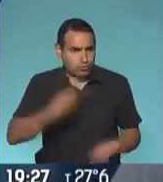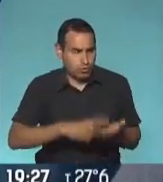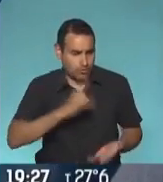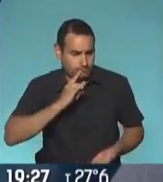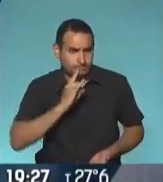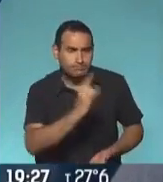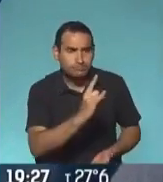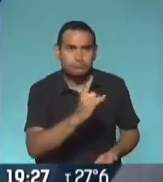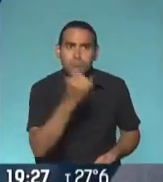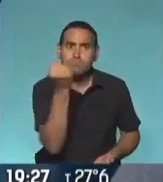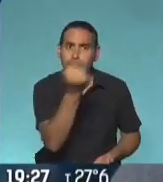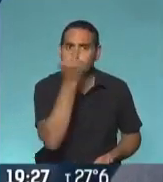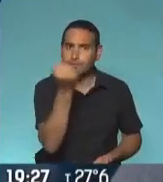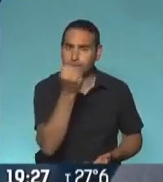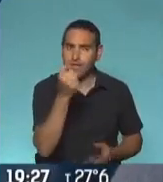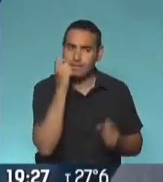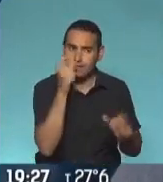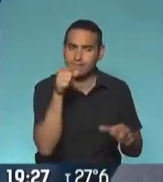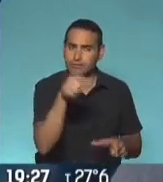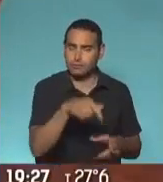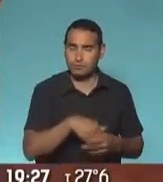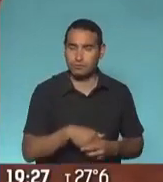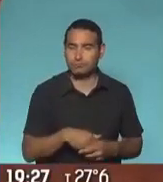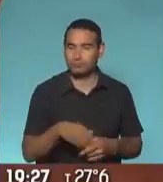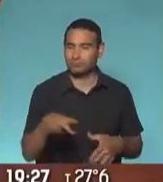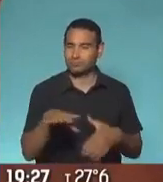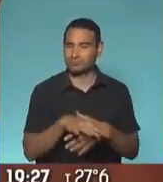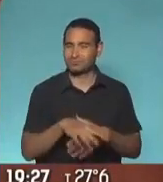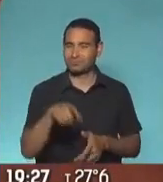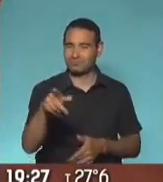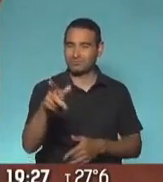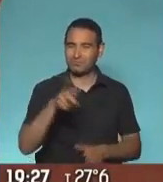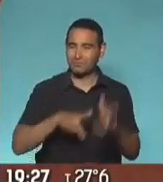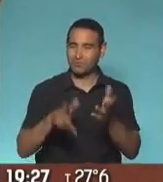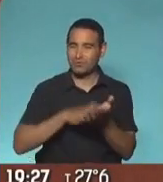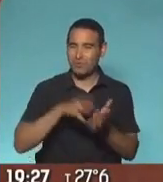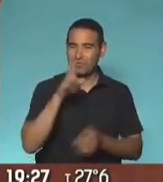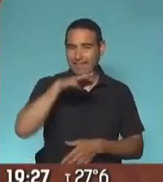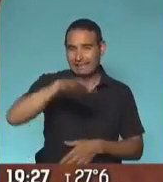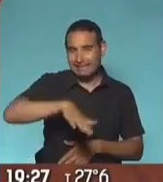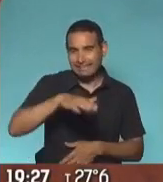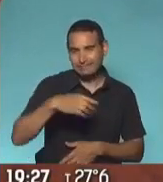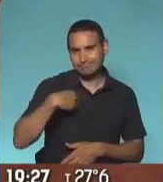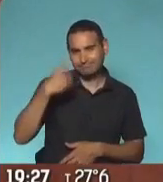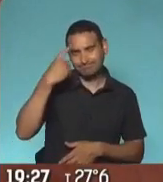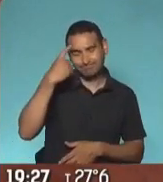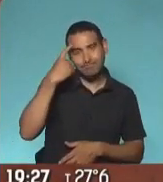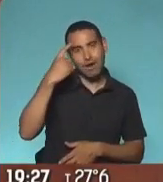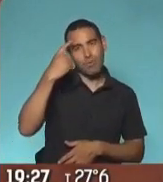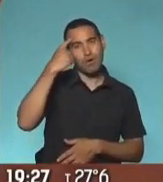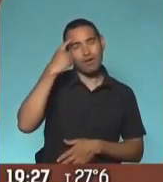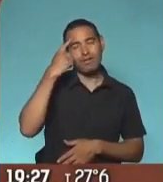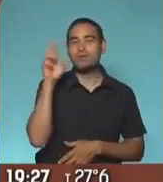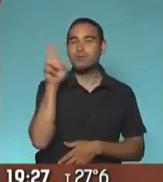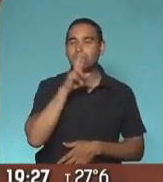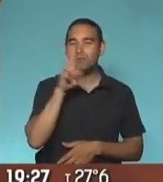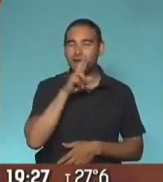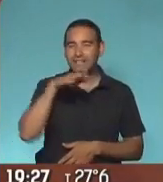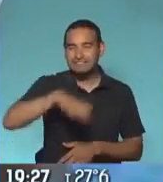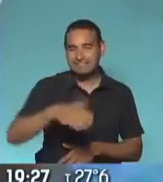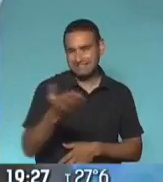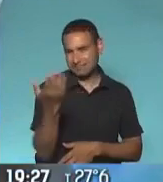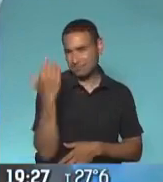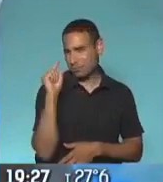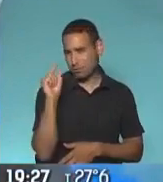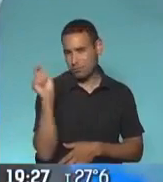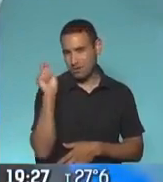adolescentes es fundamental en estos casos. Y justamente hablaste de una niña y nadie puede evitar recordar el caso de una chiquita hace pocos meses